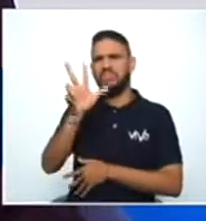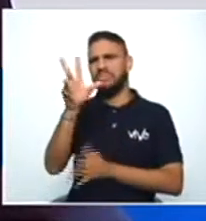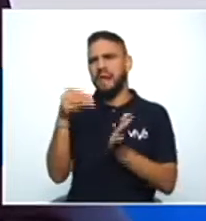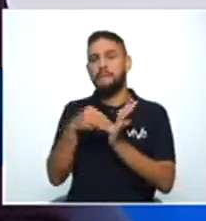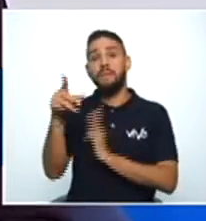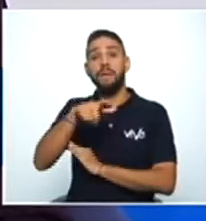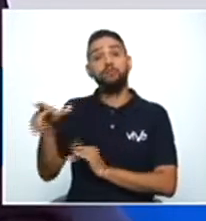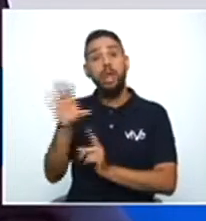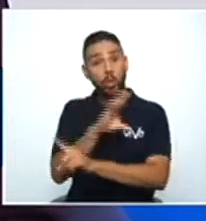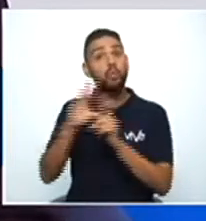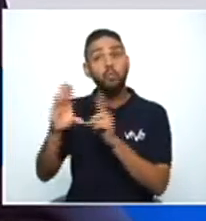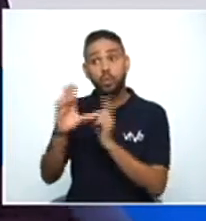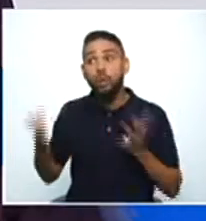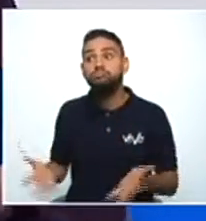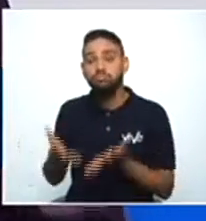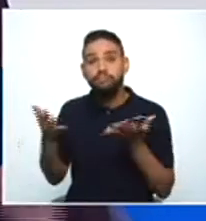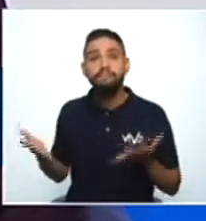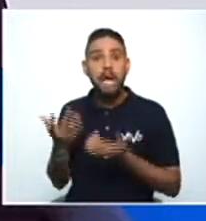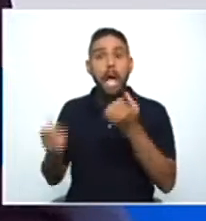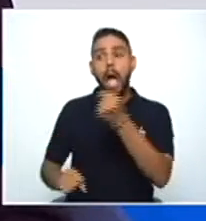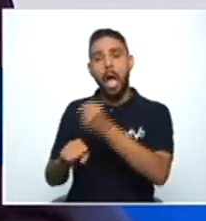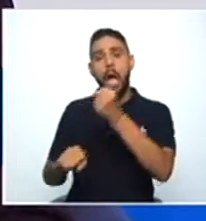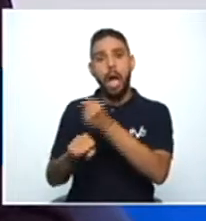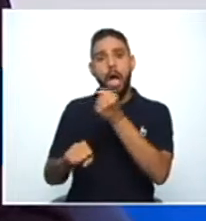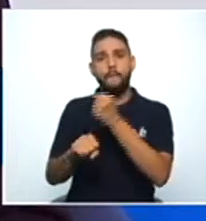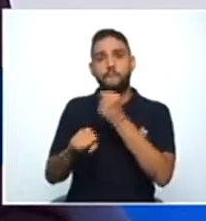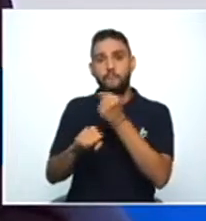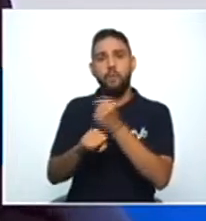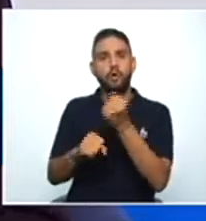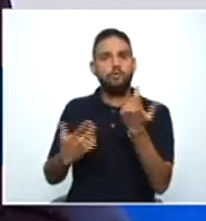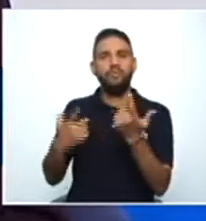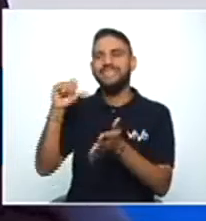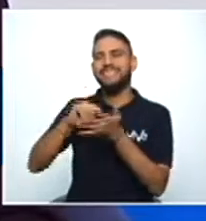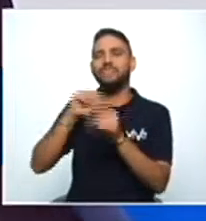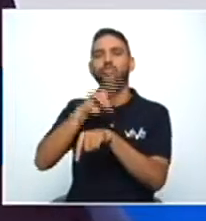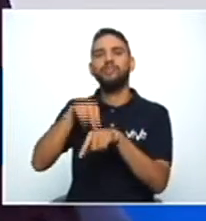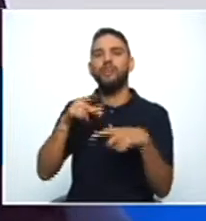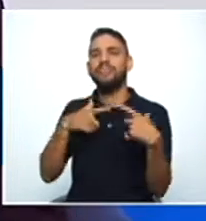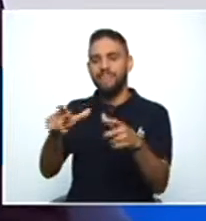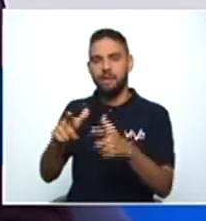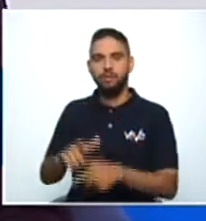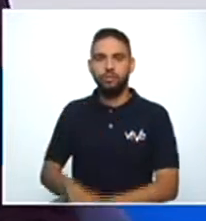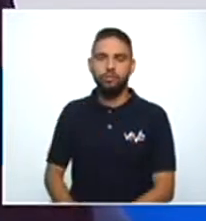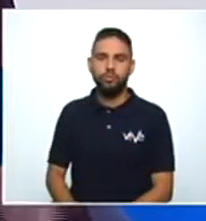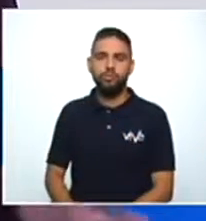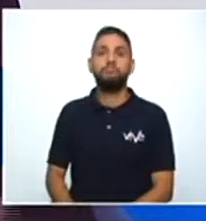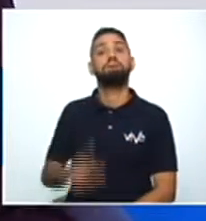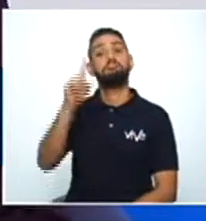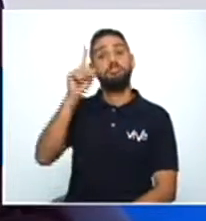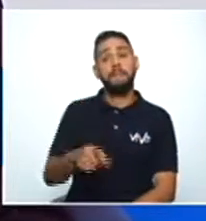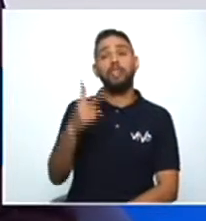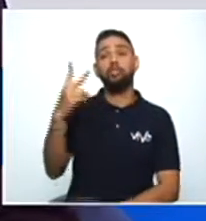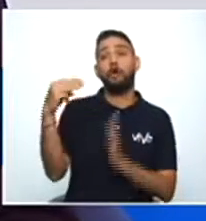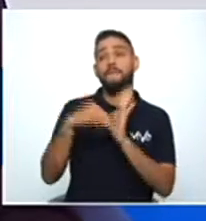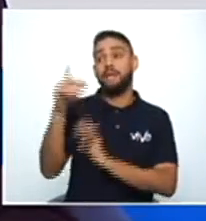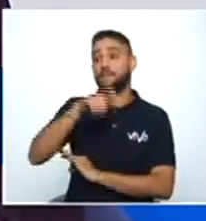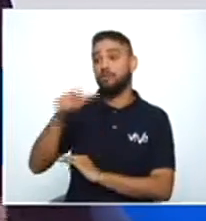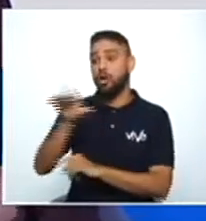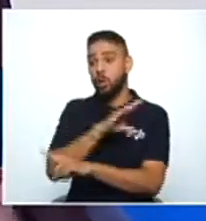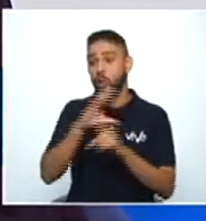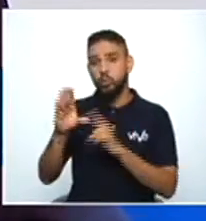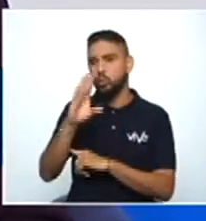3000 cultores que han recibido precisamente la apoya manera directa en torno a lo que es el centro nacional del disco asimismo 2000 cultores que se han vinculado